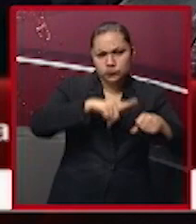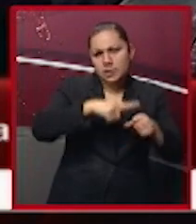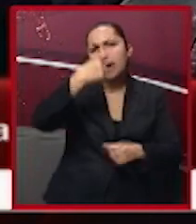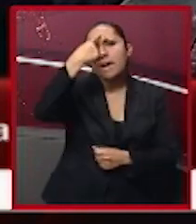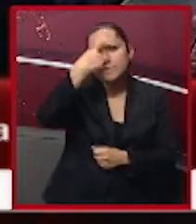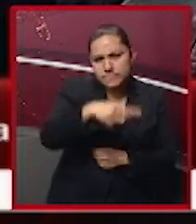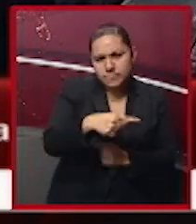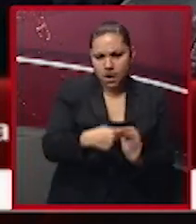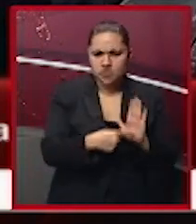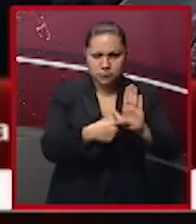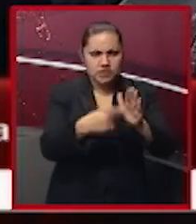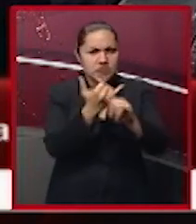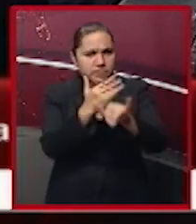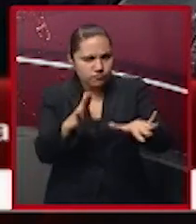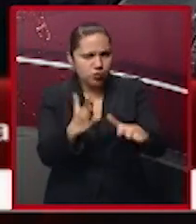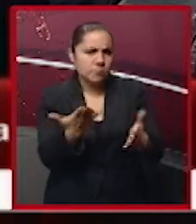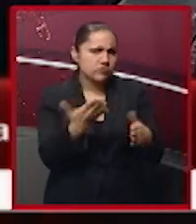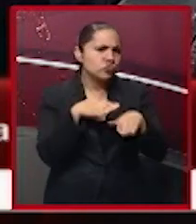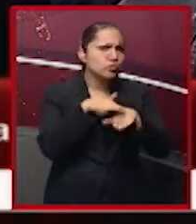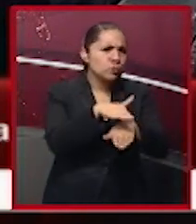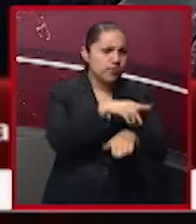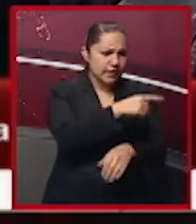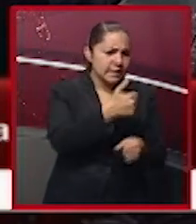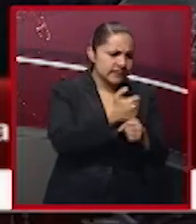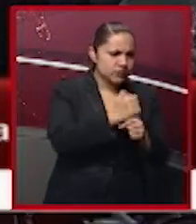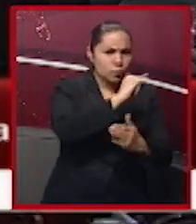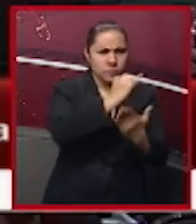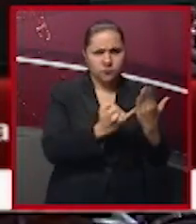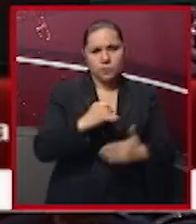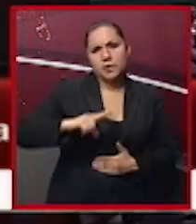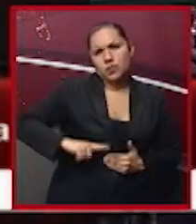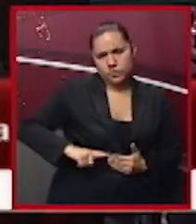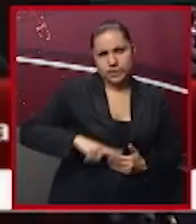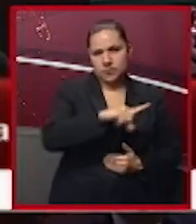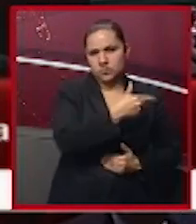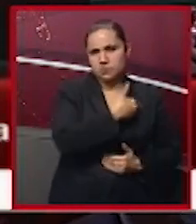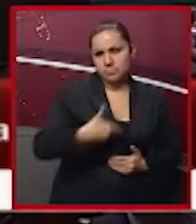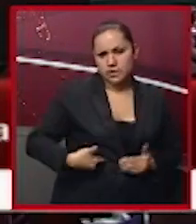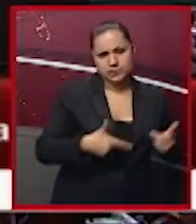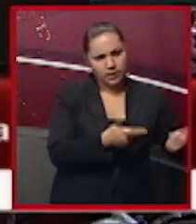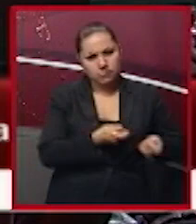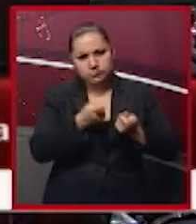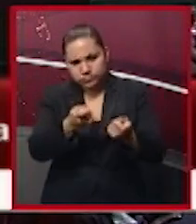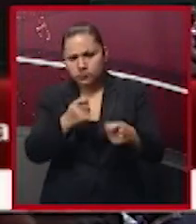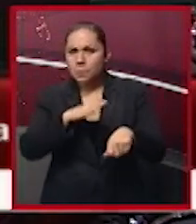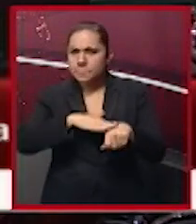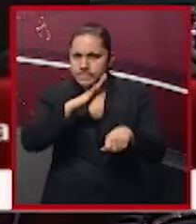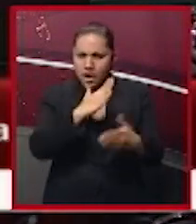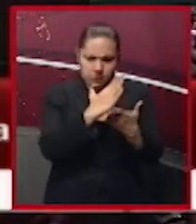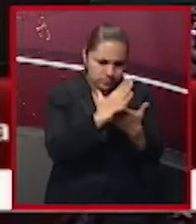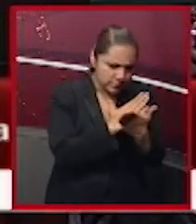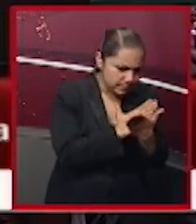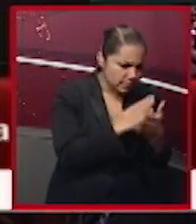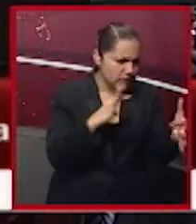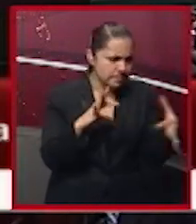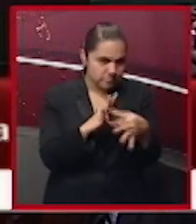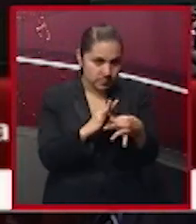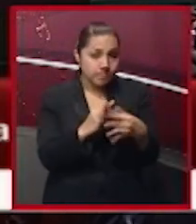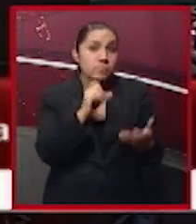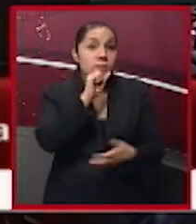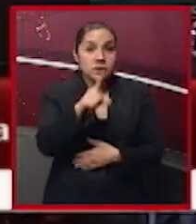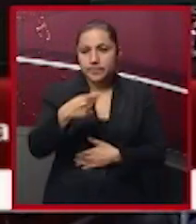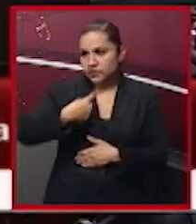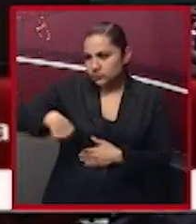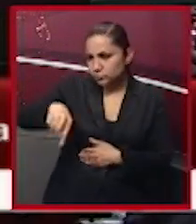continuar y profundizar en el análisis del sexto informe de gobierno y enriquecer el diálogo entre